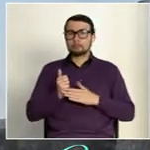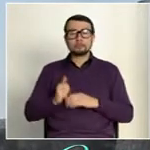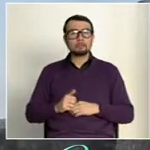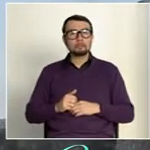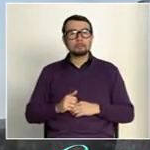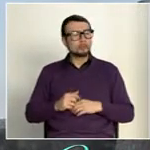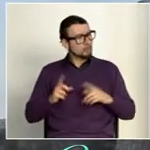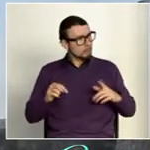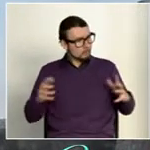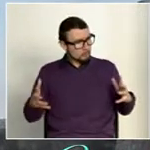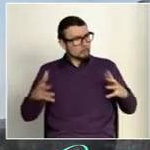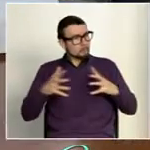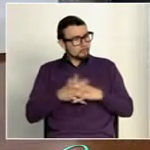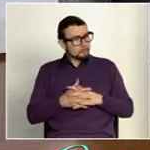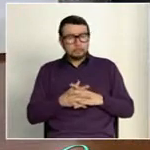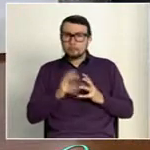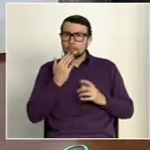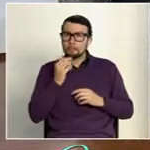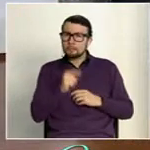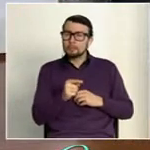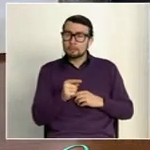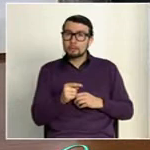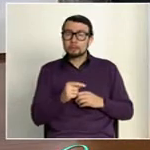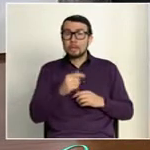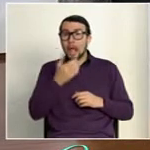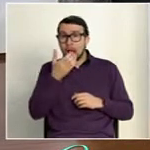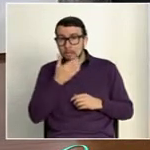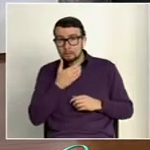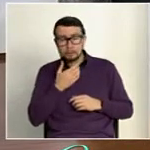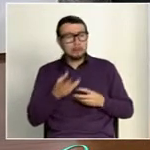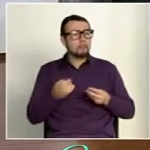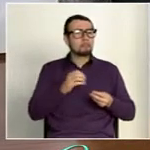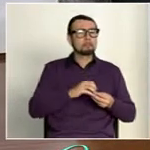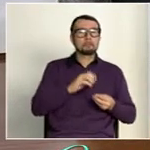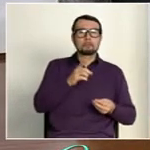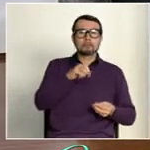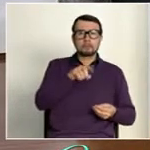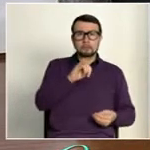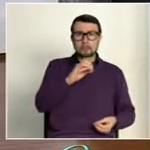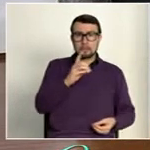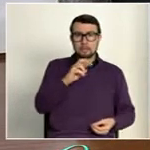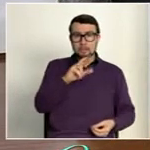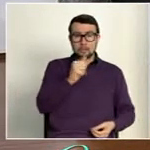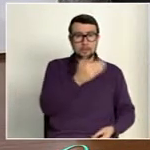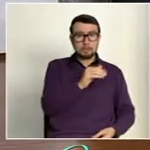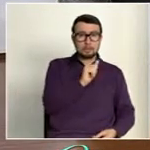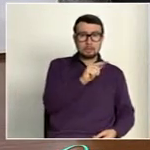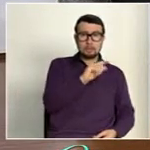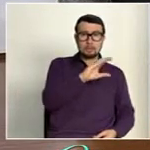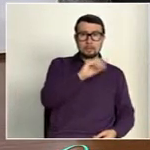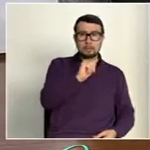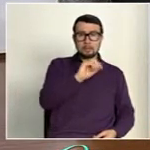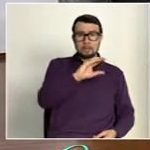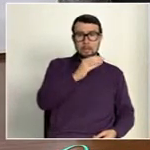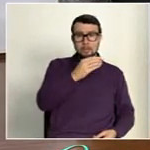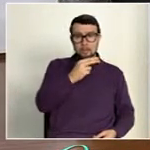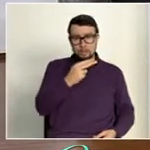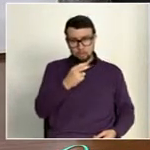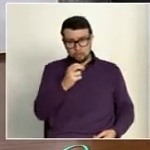pueden combinar. Nosotros hicimos una mezcla de manzana con sidra y alcachofa en un solo producto de vinagre. Excelente. Alcachofa